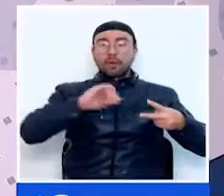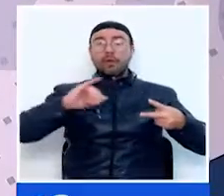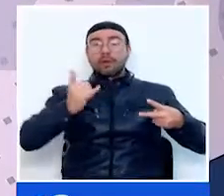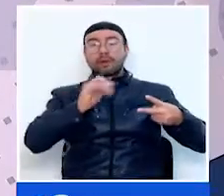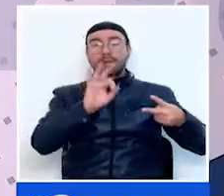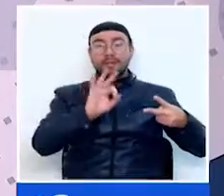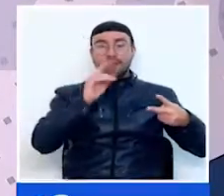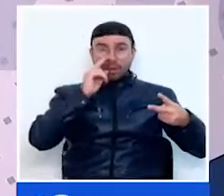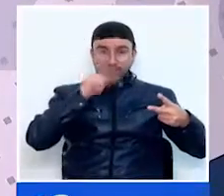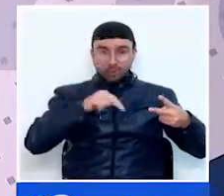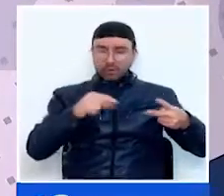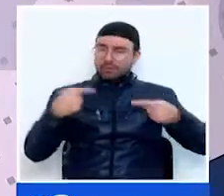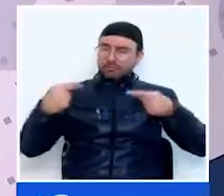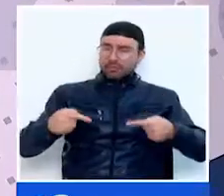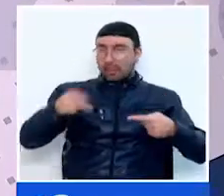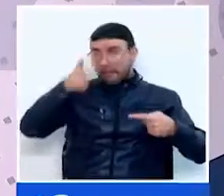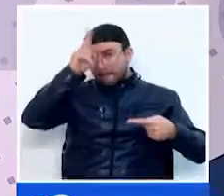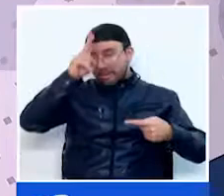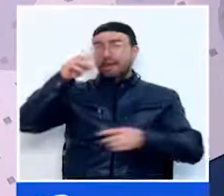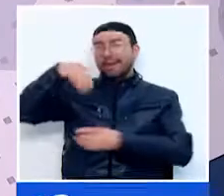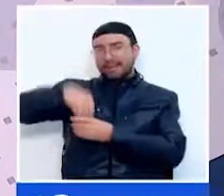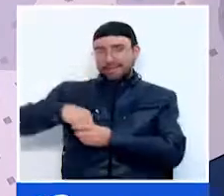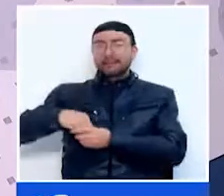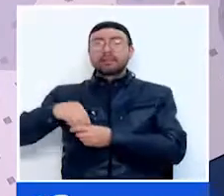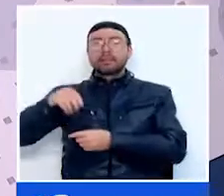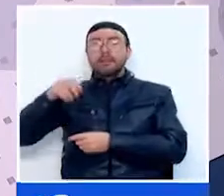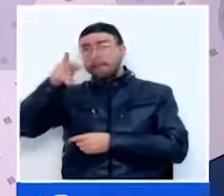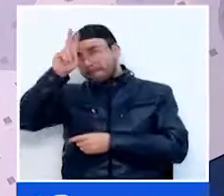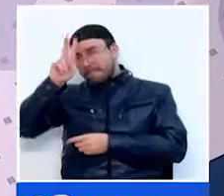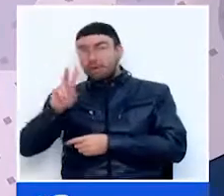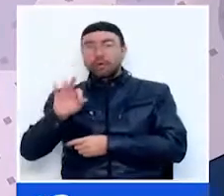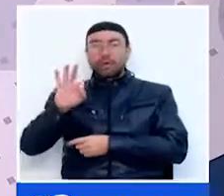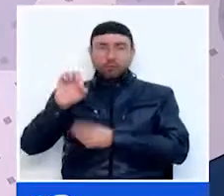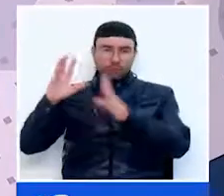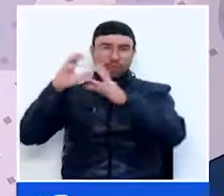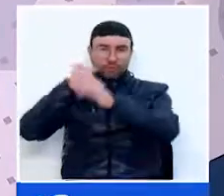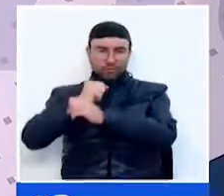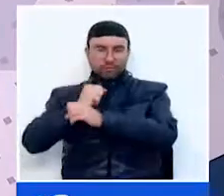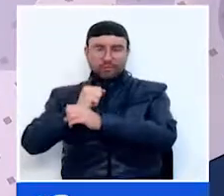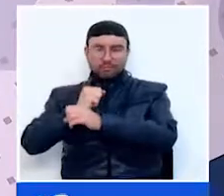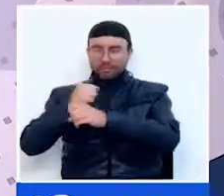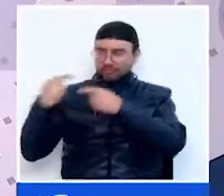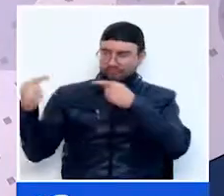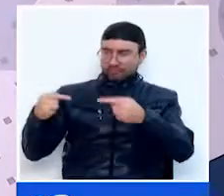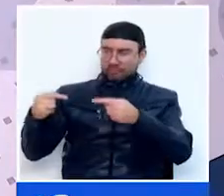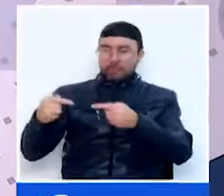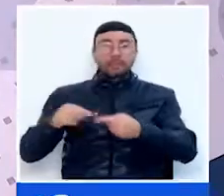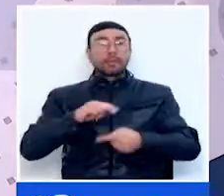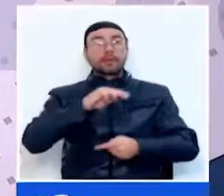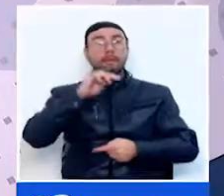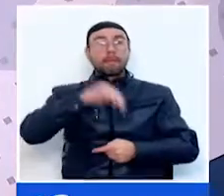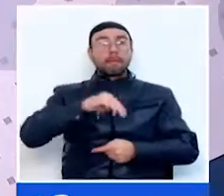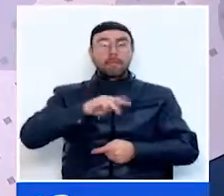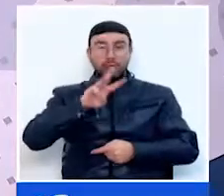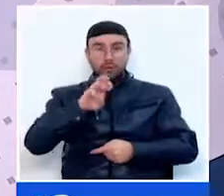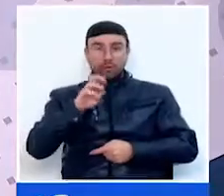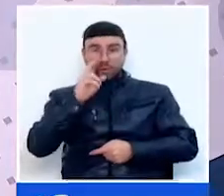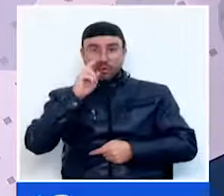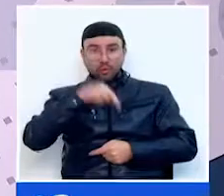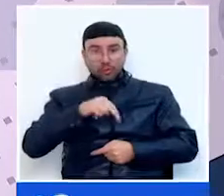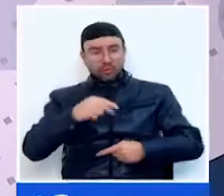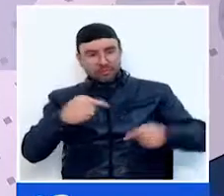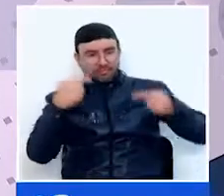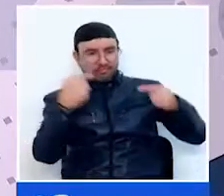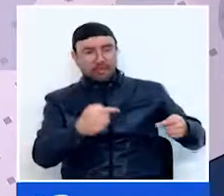3 de junio ante Perú en Lima, 8 de la noche hora colombiana, también hora peruana, y el martes 8 de junio lo hará ante